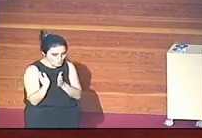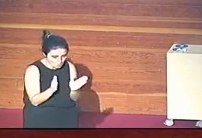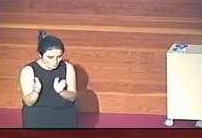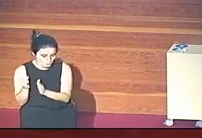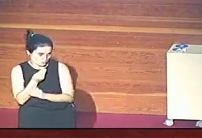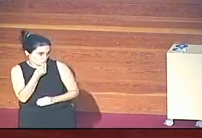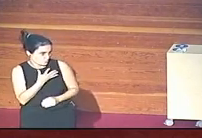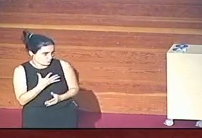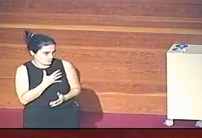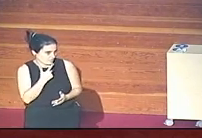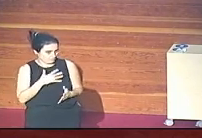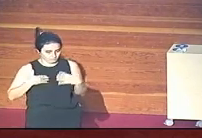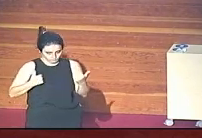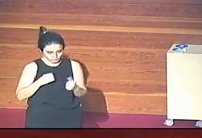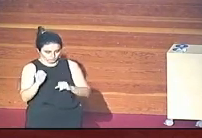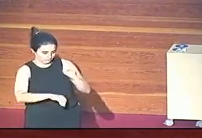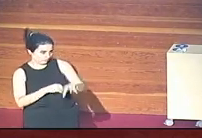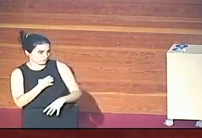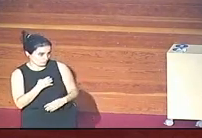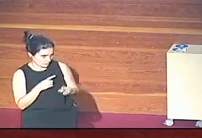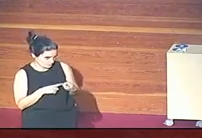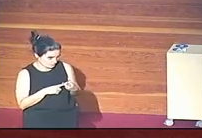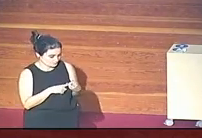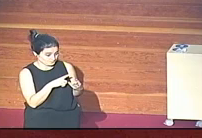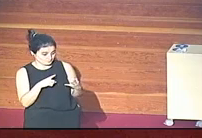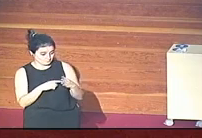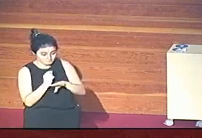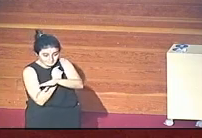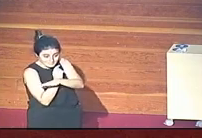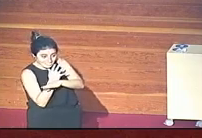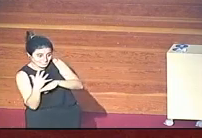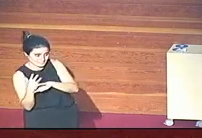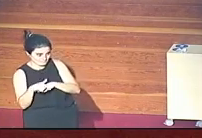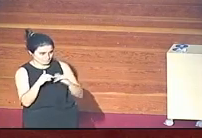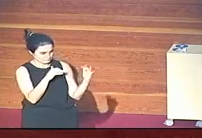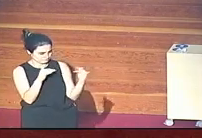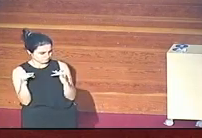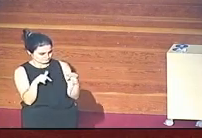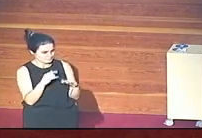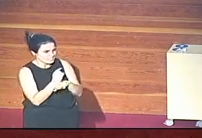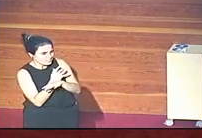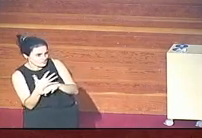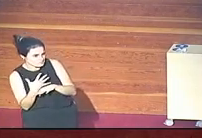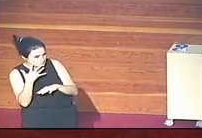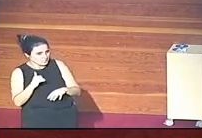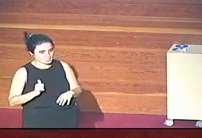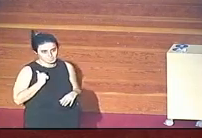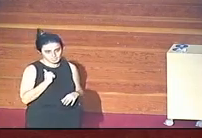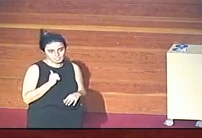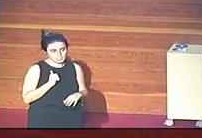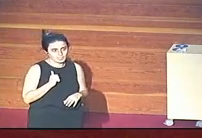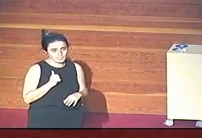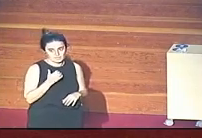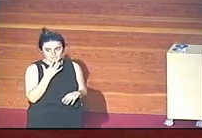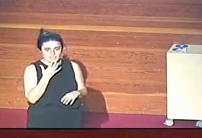tirarlo donde nos parezca el césped sobre el que se va a jugar no sabemos si es césped artificial he hecho por